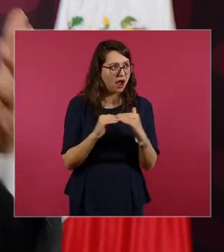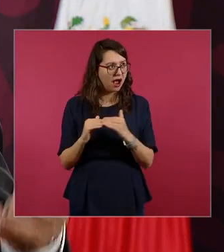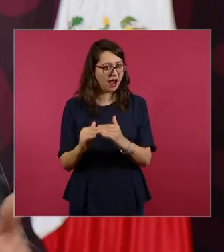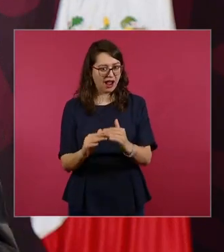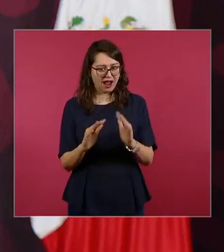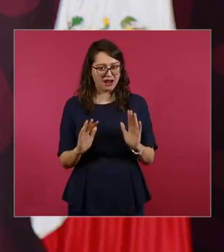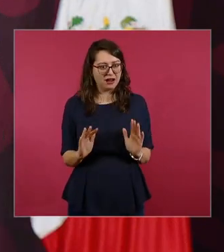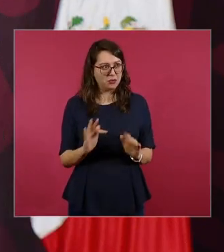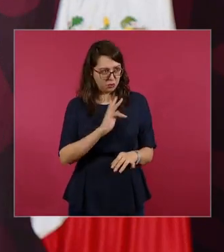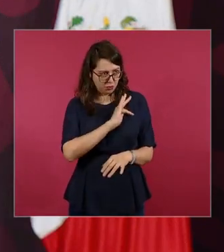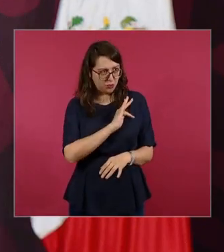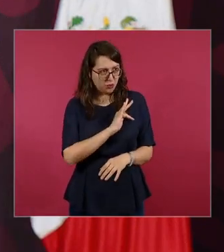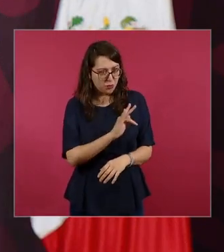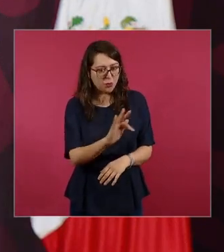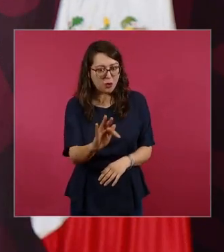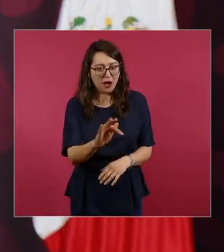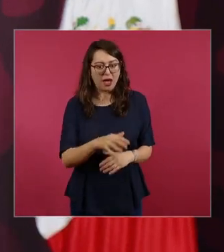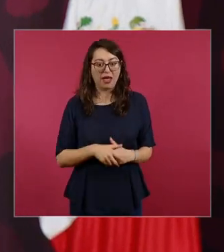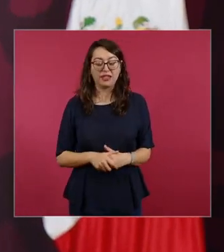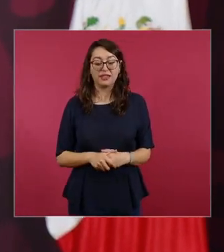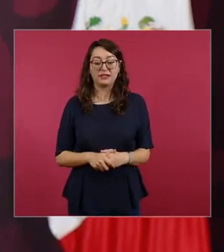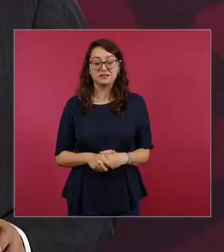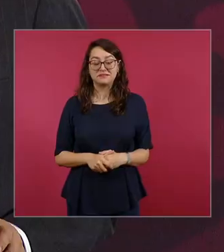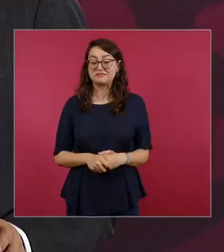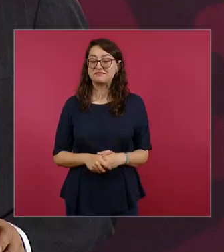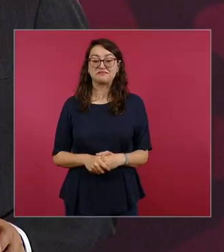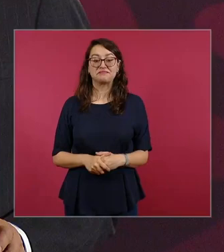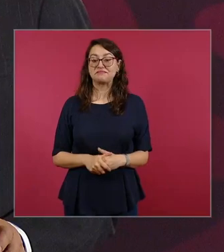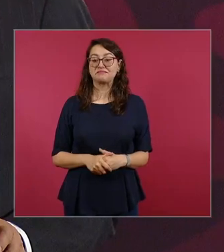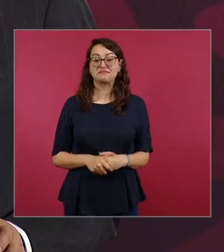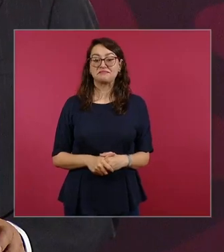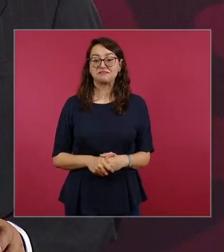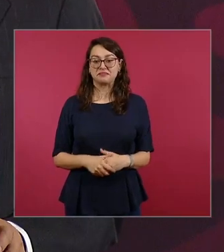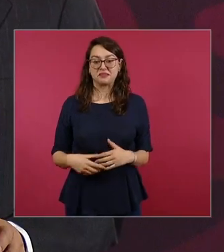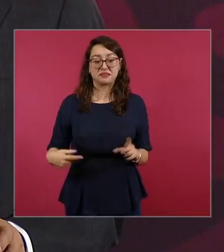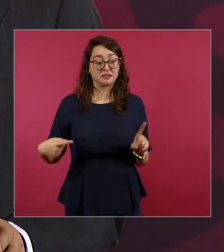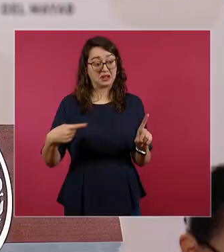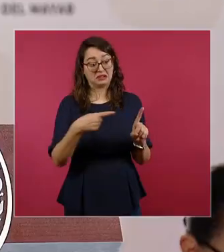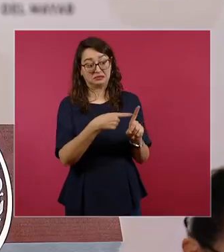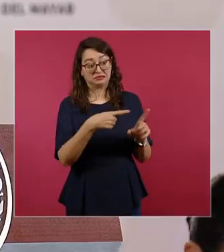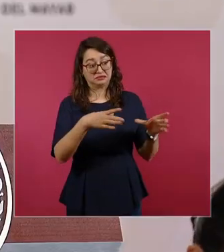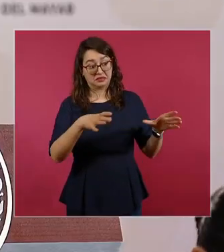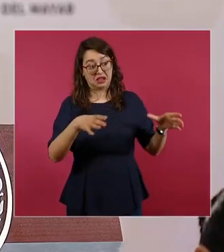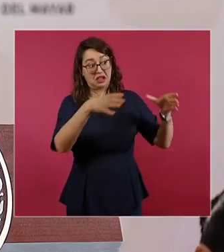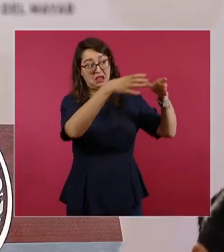toda la campaña, presidente narcotraficante